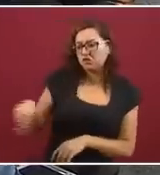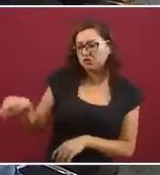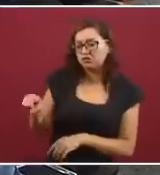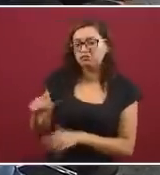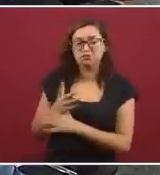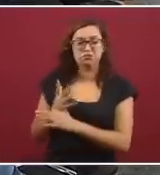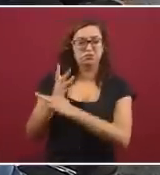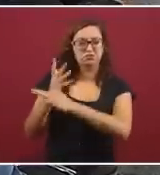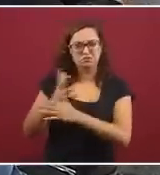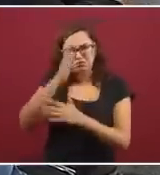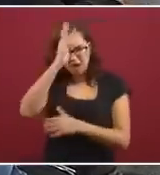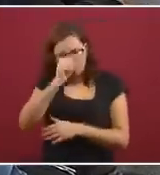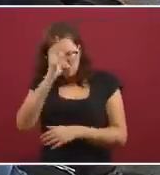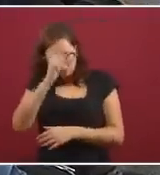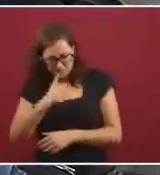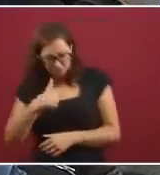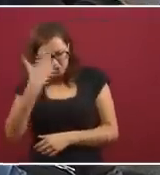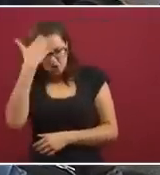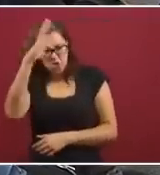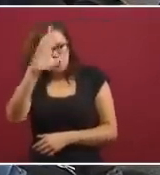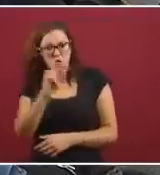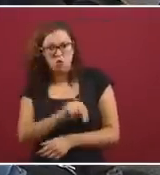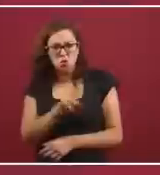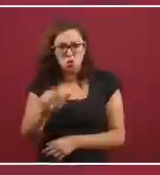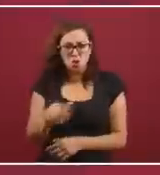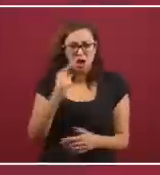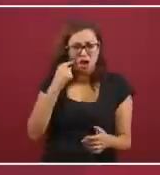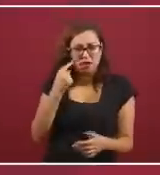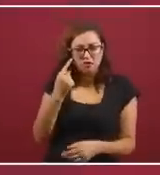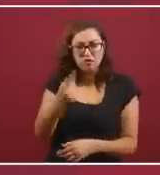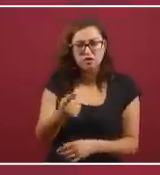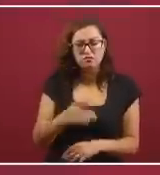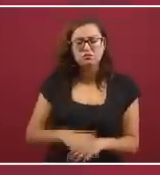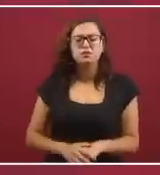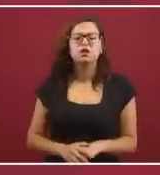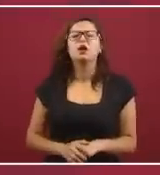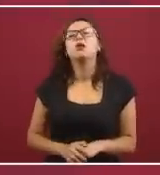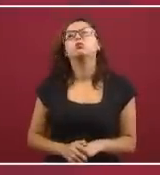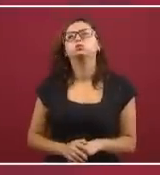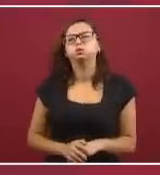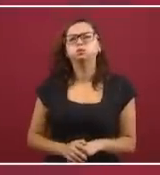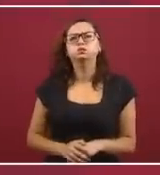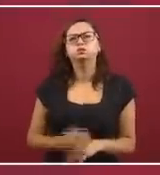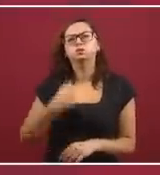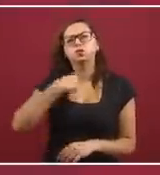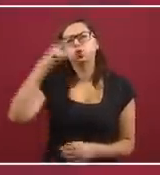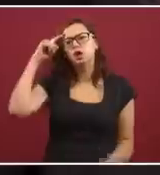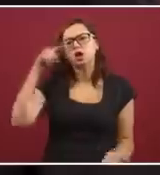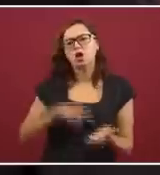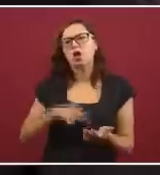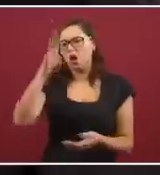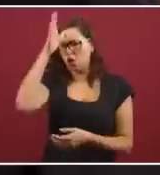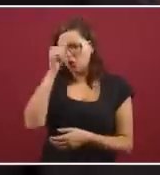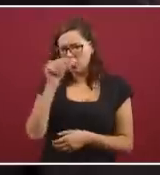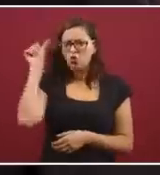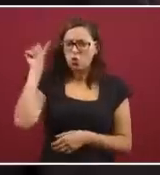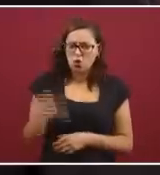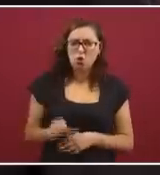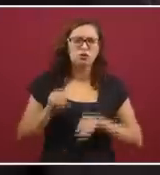algunos de estos acuerdos pues yo creo que se va a difundir el acuerdo hoy